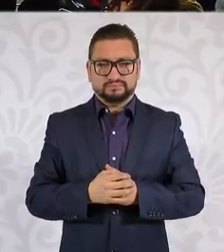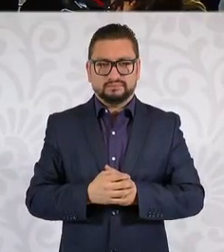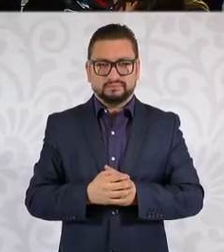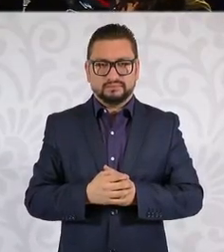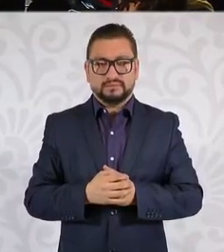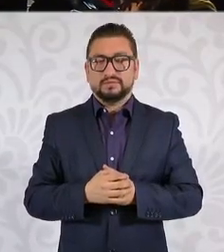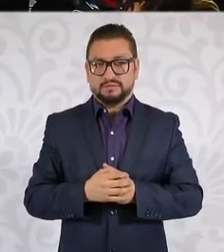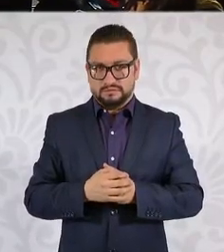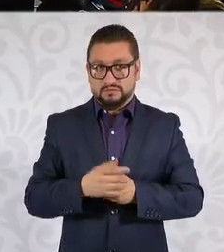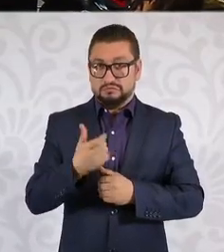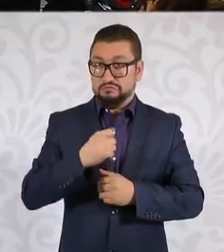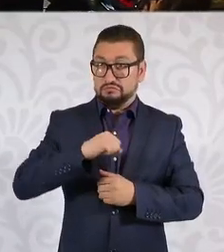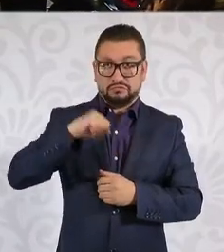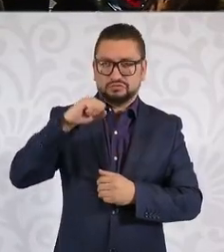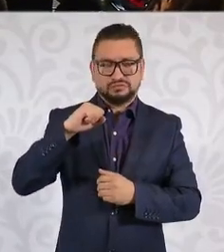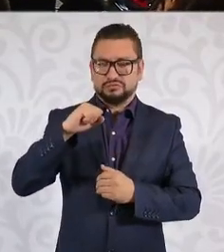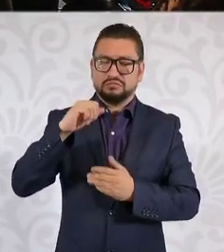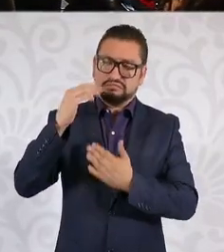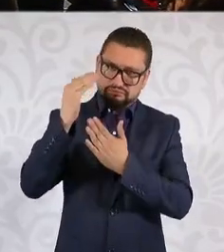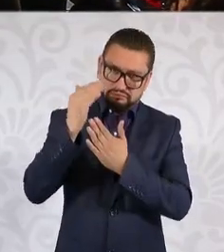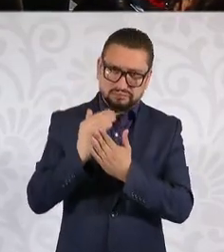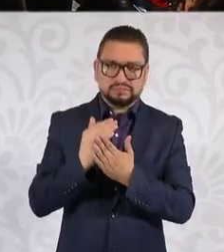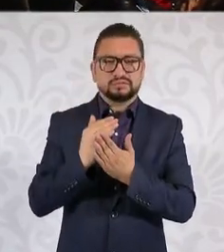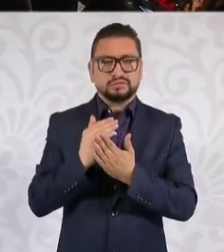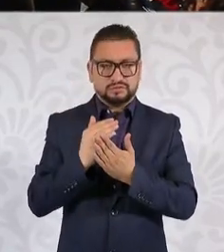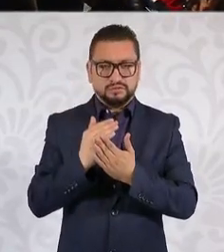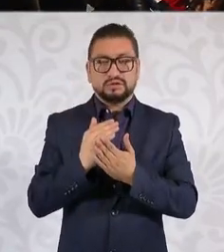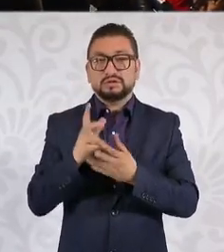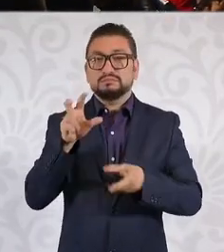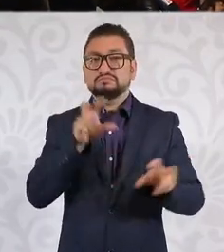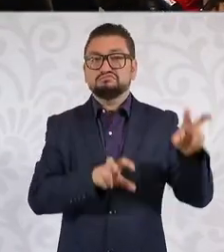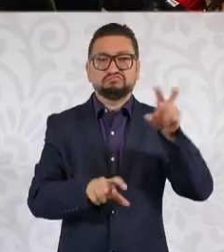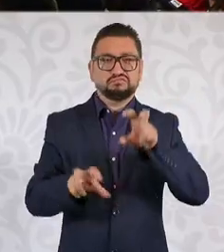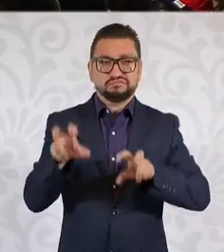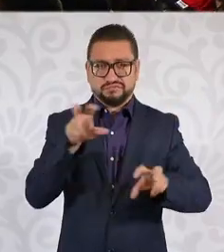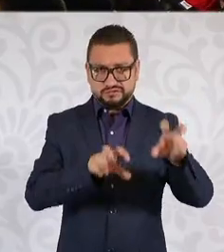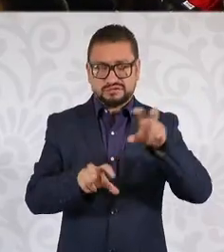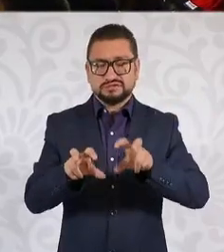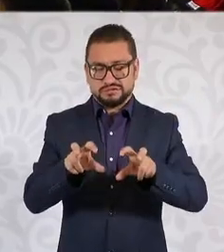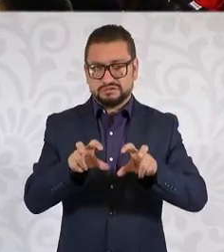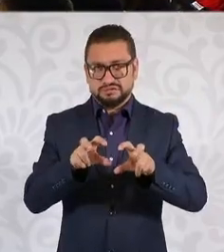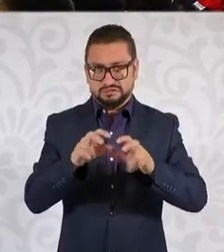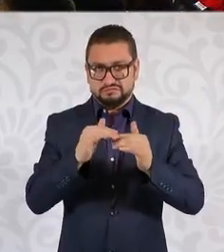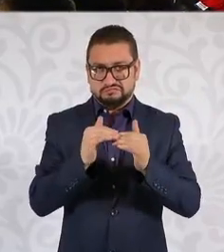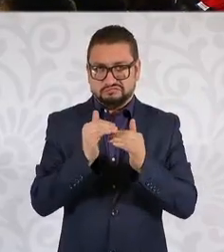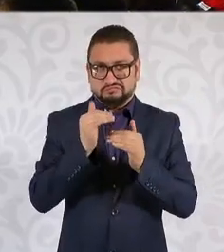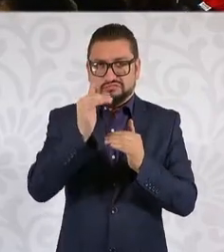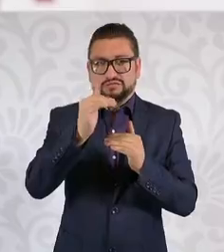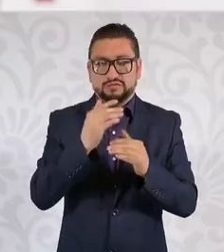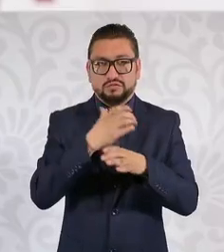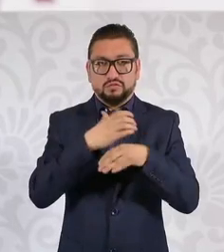Entonces bajó la inflación, aumentó la inversión y las exportaciones a Estados